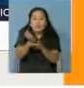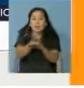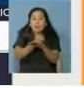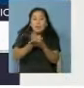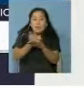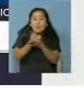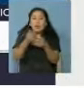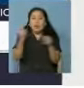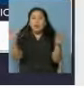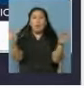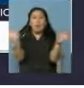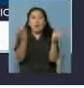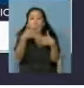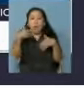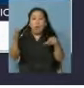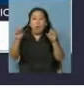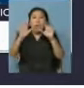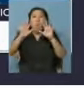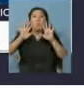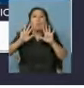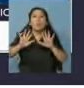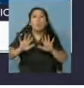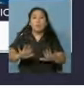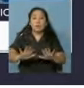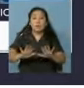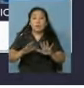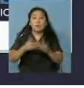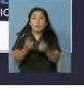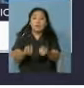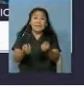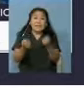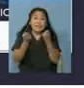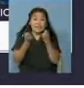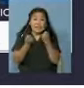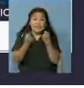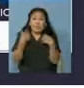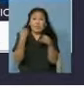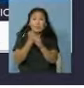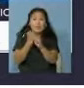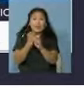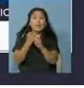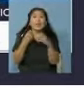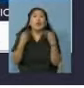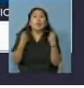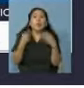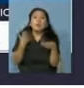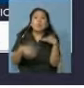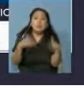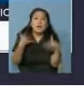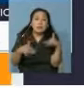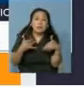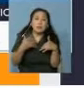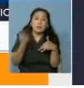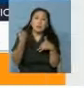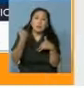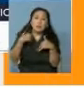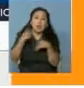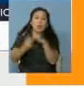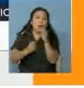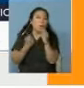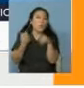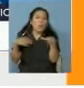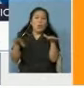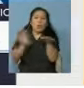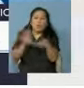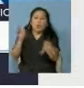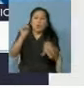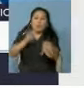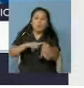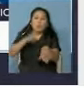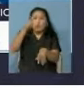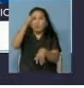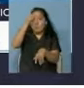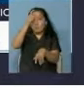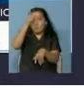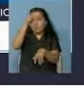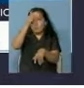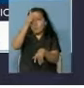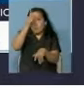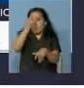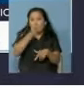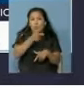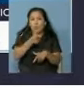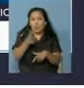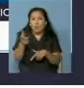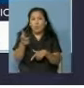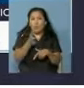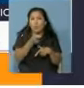que calme un poco el viento, ¿no? Sabíamos la necesidad y queríamos darle la respuesta rápida a la comunidad. Hasta ese momento los bomberos se